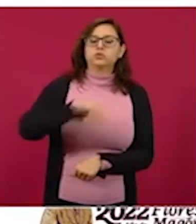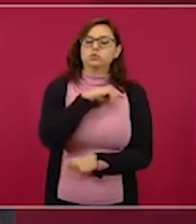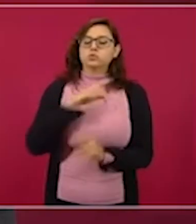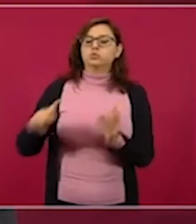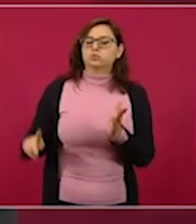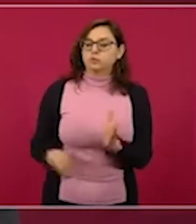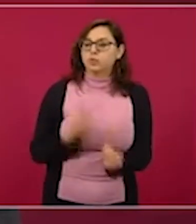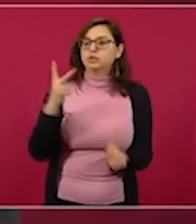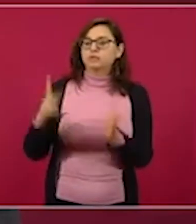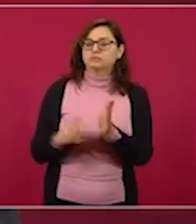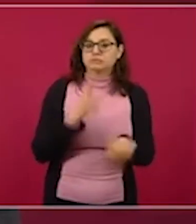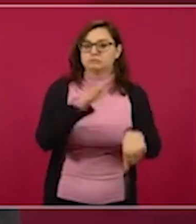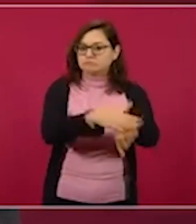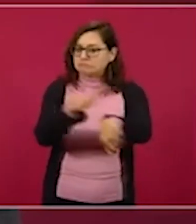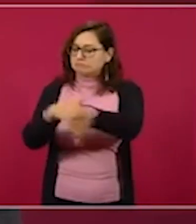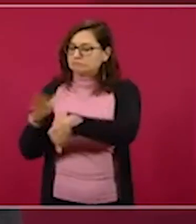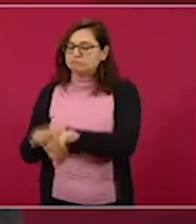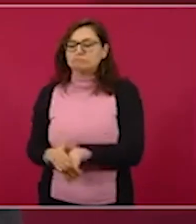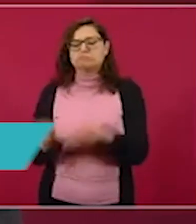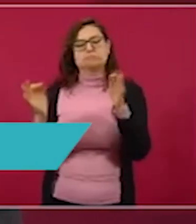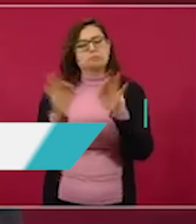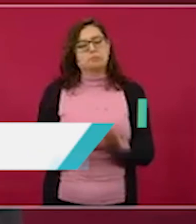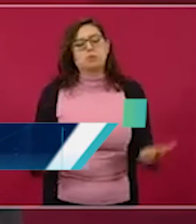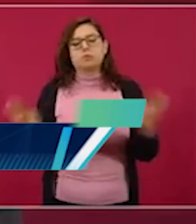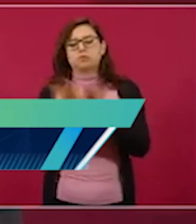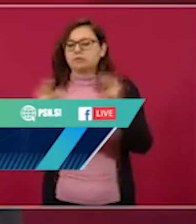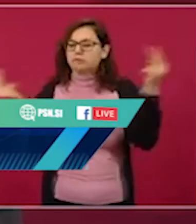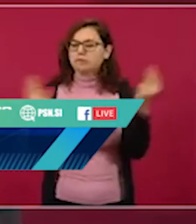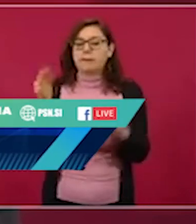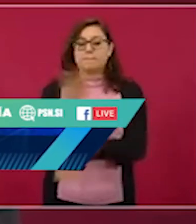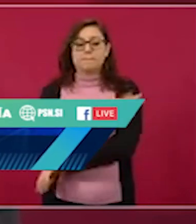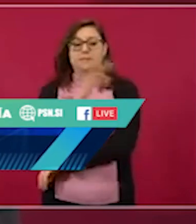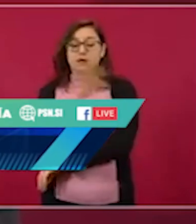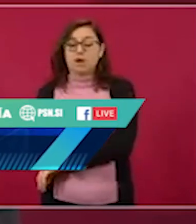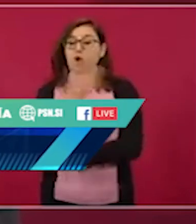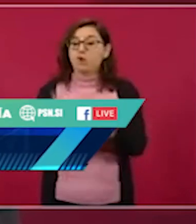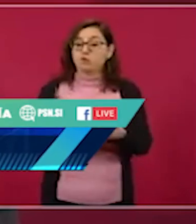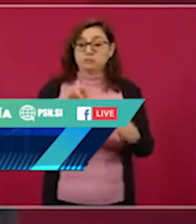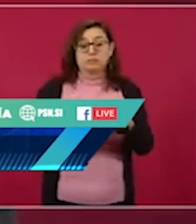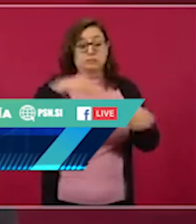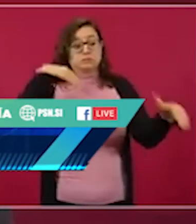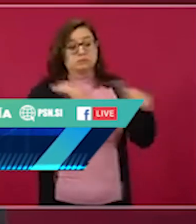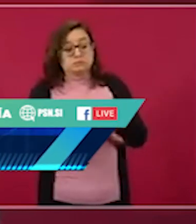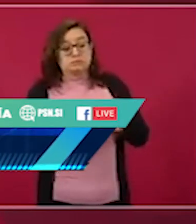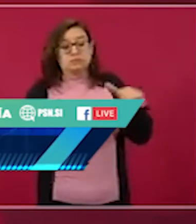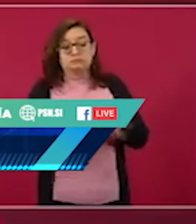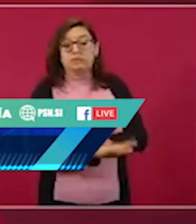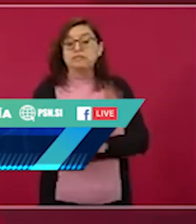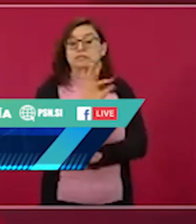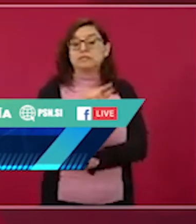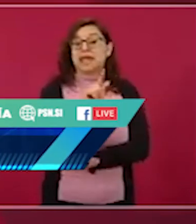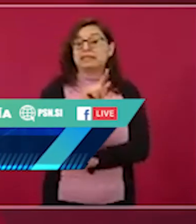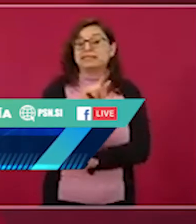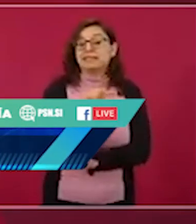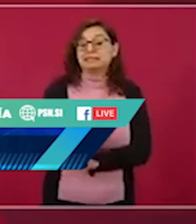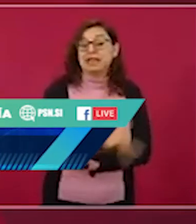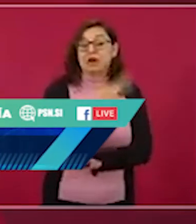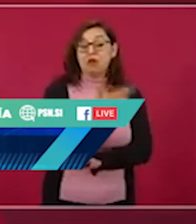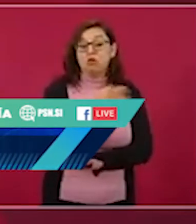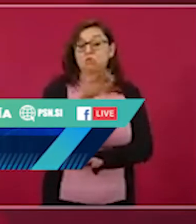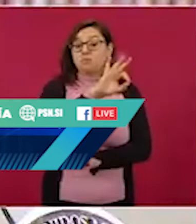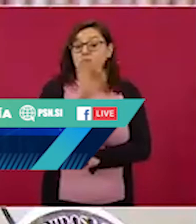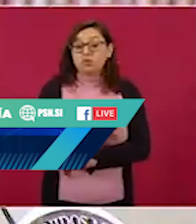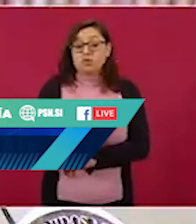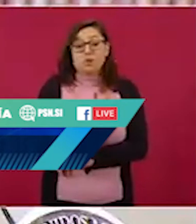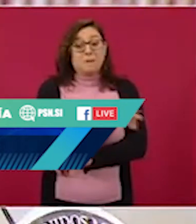de las personas que están hospitalizadas por comida no han sido vacunadas no fueron vacunadas por razones diversas en ningún